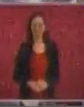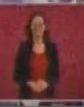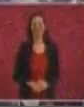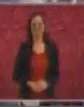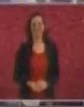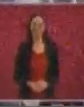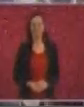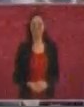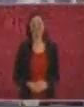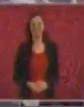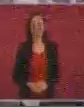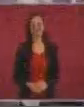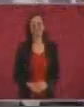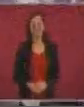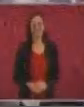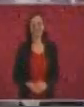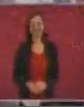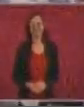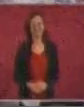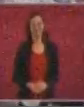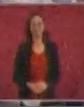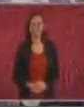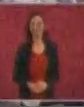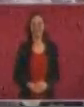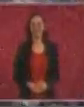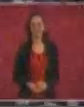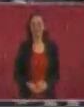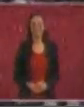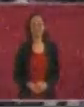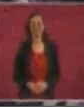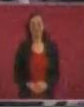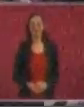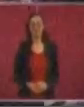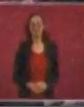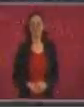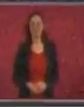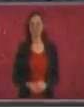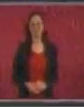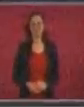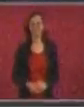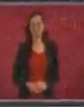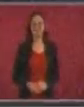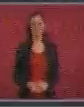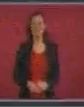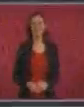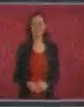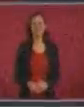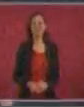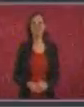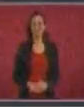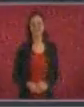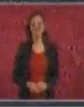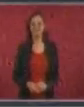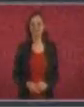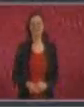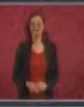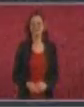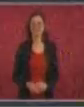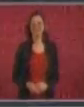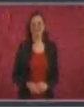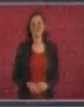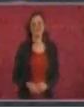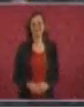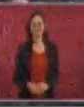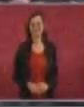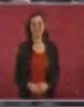una intención distinta a la proclamada. O sea, no es en realidad, si es eso, pues entonces haz trienios, no hagas